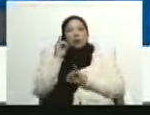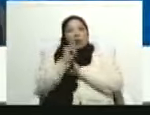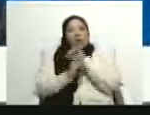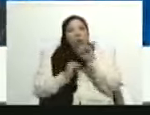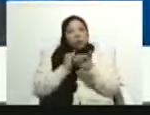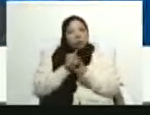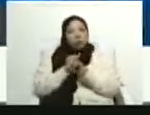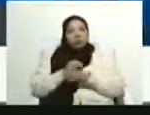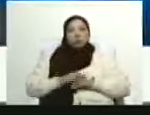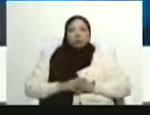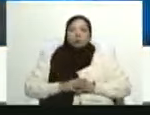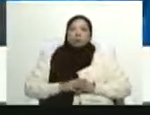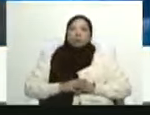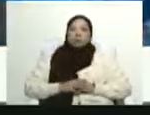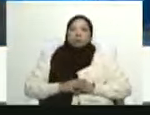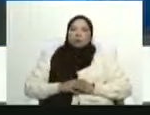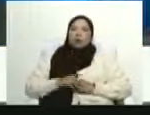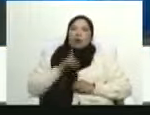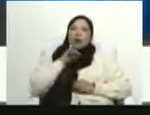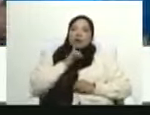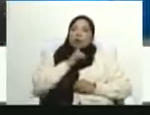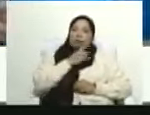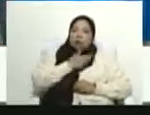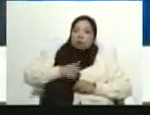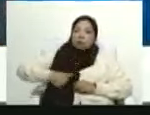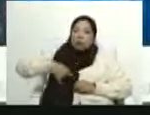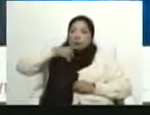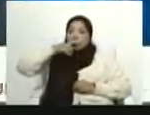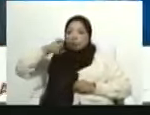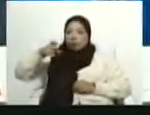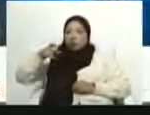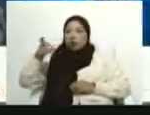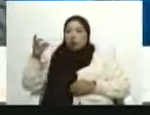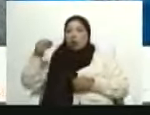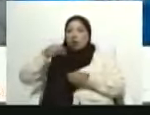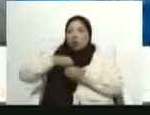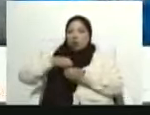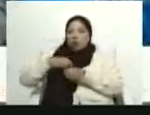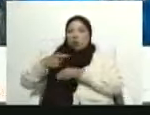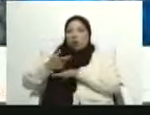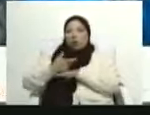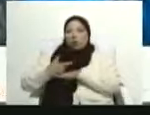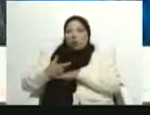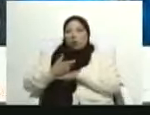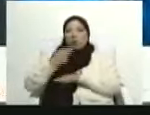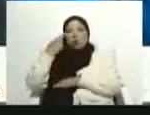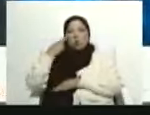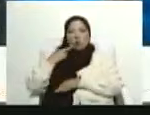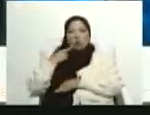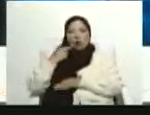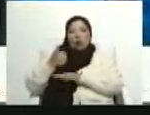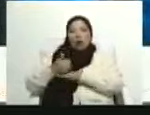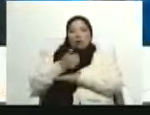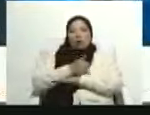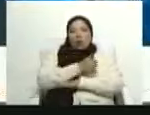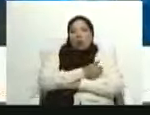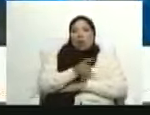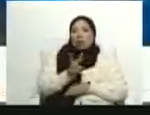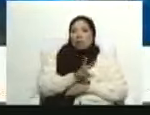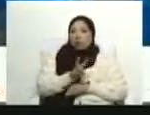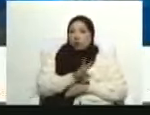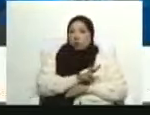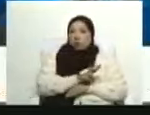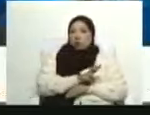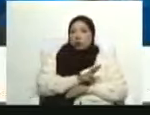del gobierno bolivariano, en nombre del presidente Nicolás Maduro Moro, la delegación de Venezuela, integrada por nuestro equipo jurídico, también ha estado